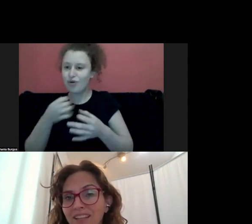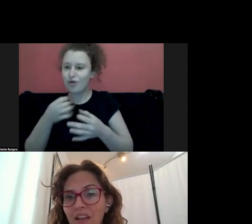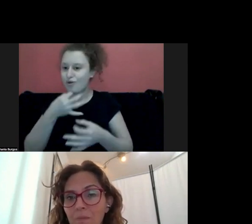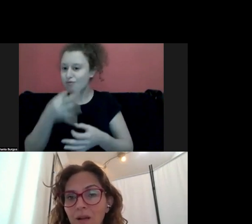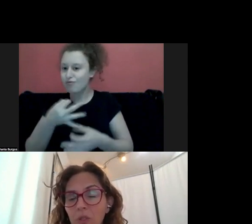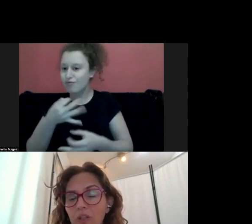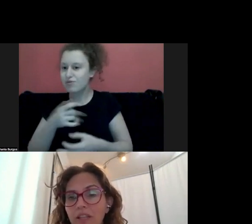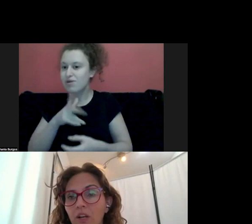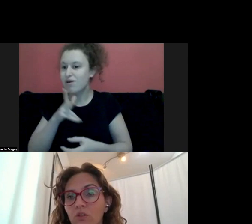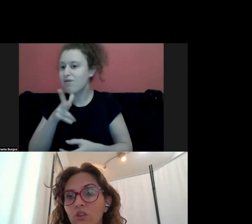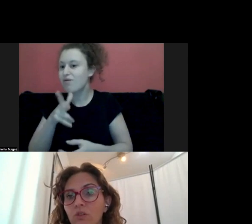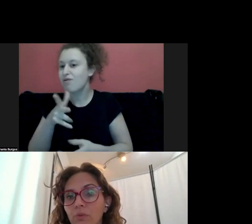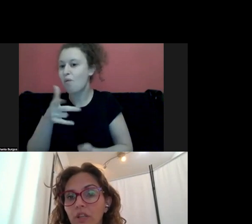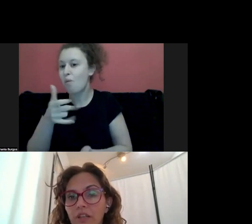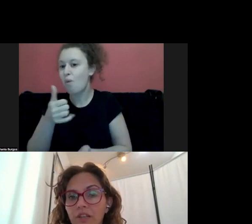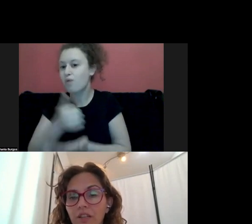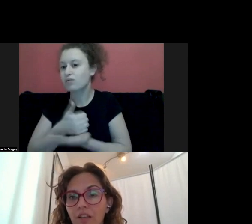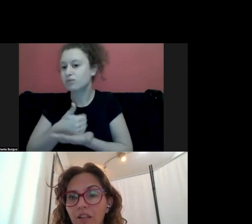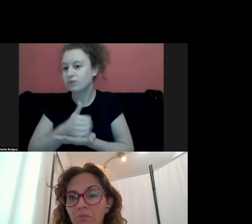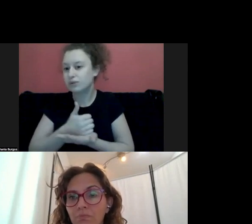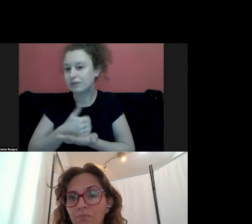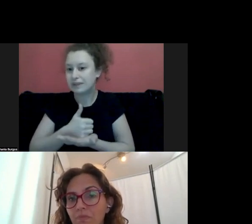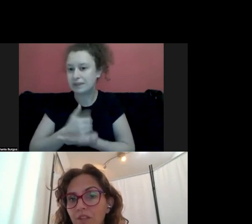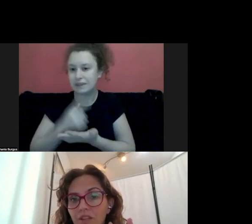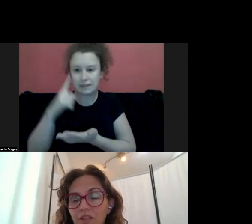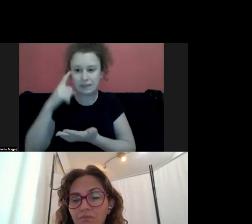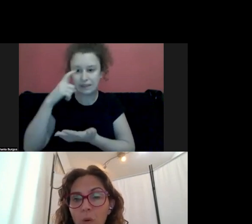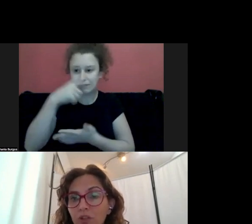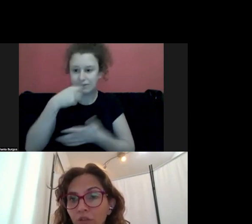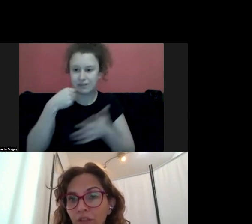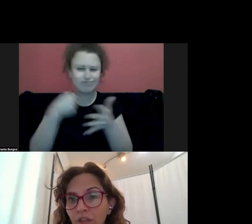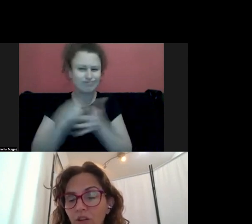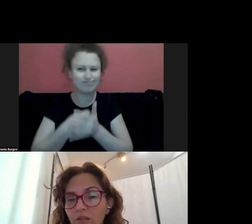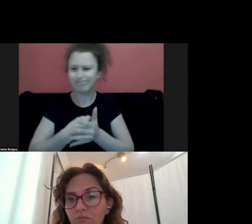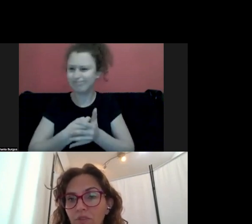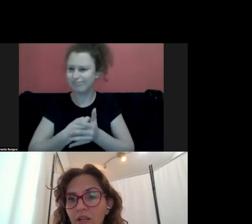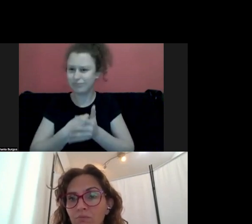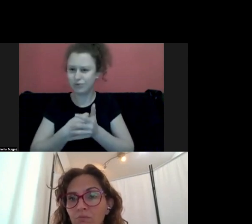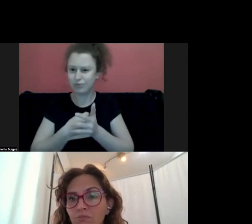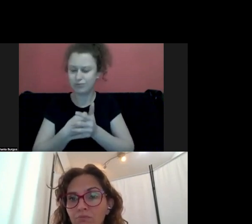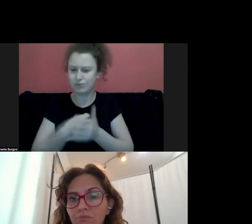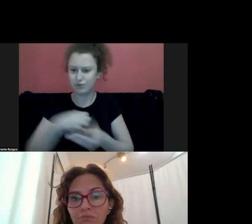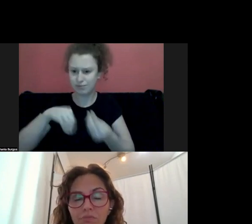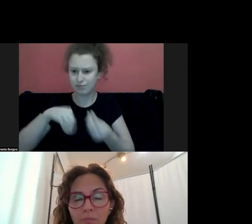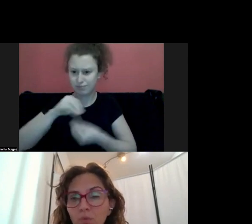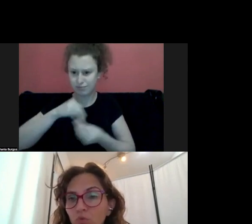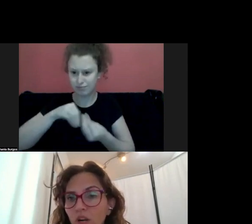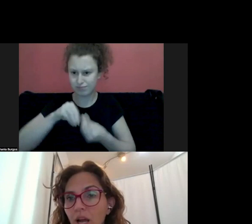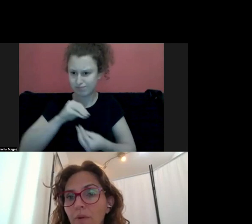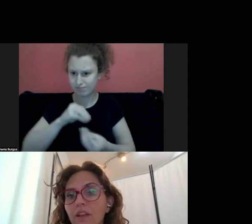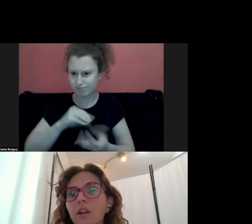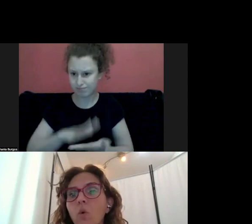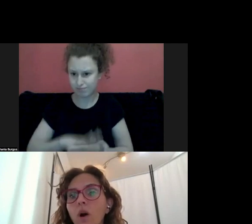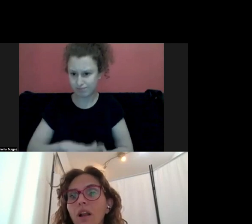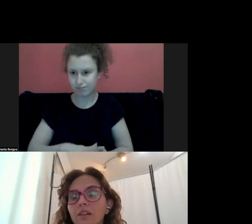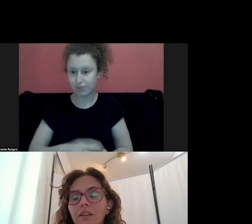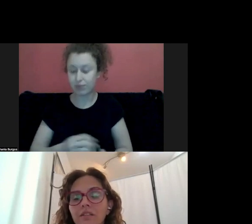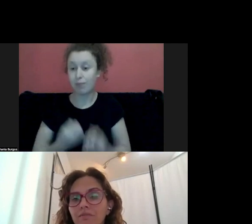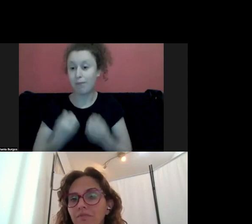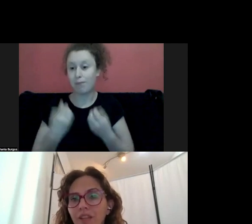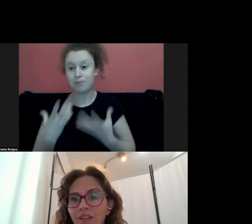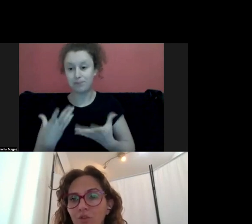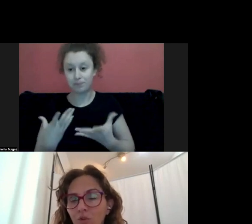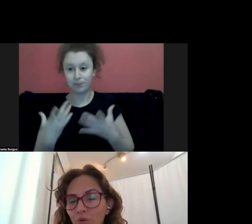charla entera del impacto del diagnóstico porque es el momento cero, el punto clave en el